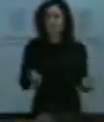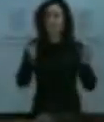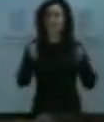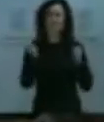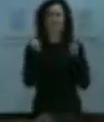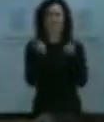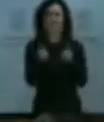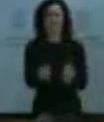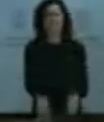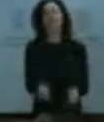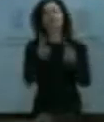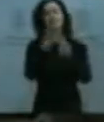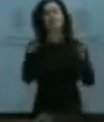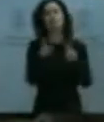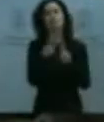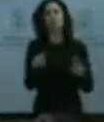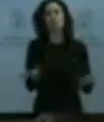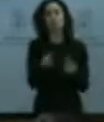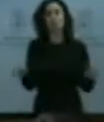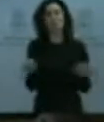gestión de las residencias públicas